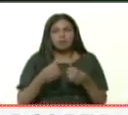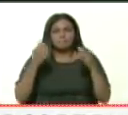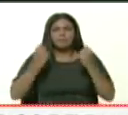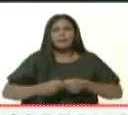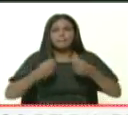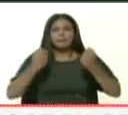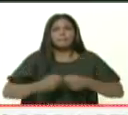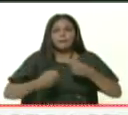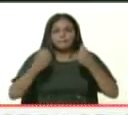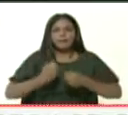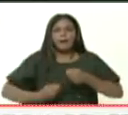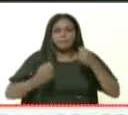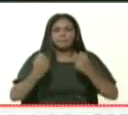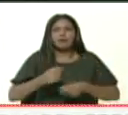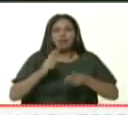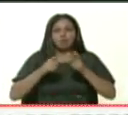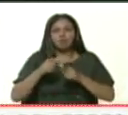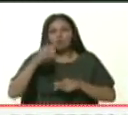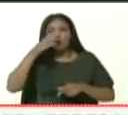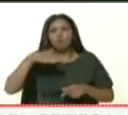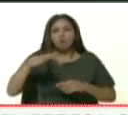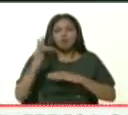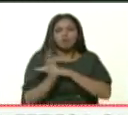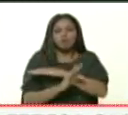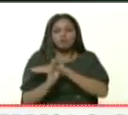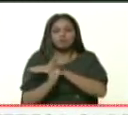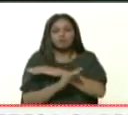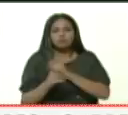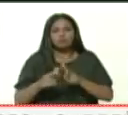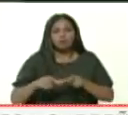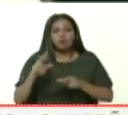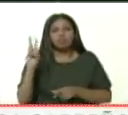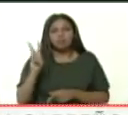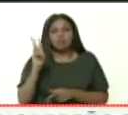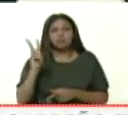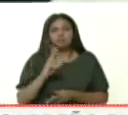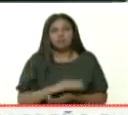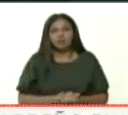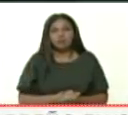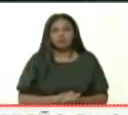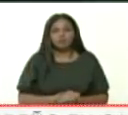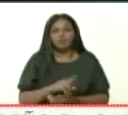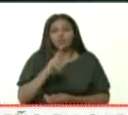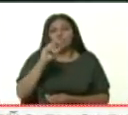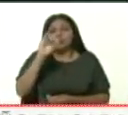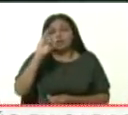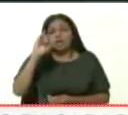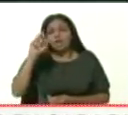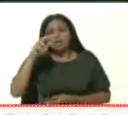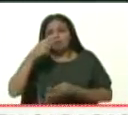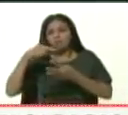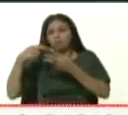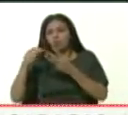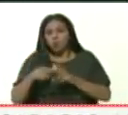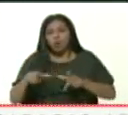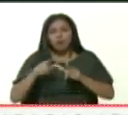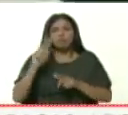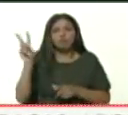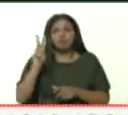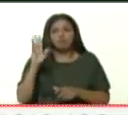guarimbas en los poblados fronterizos del lado venezolano, en Ureña, en La Grita, en García Devia, para